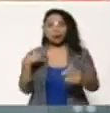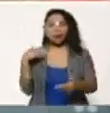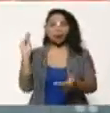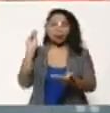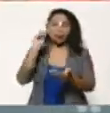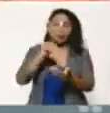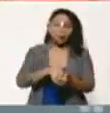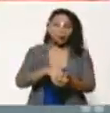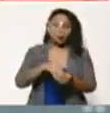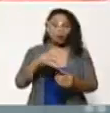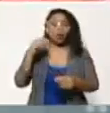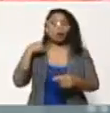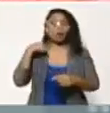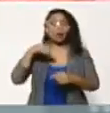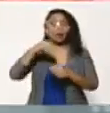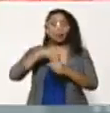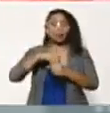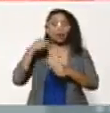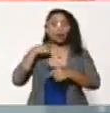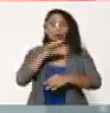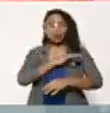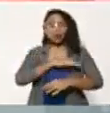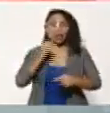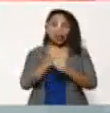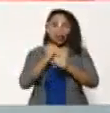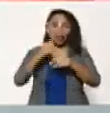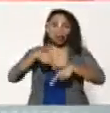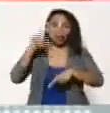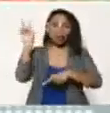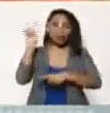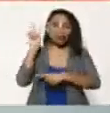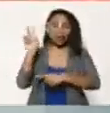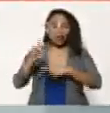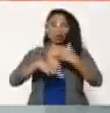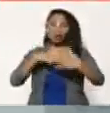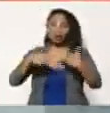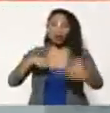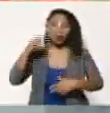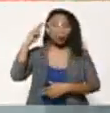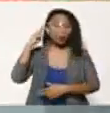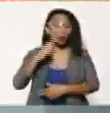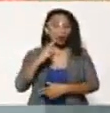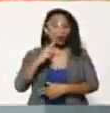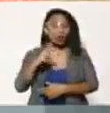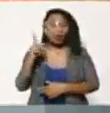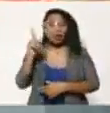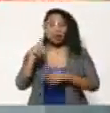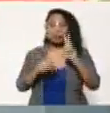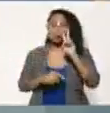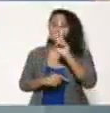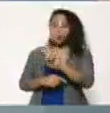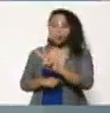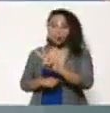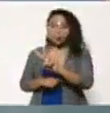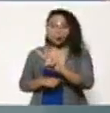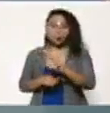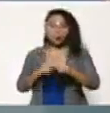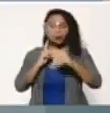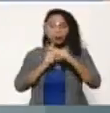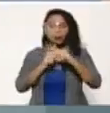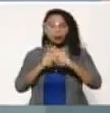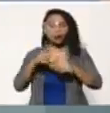sociedad para que trabajen por esta patria así que la revolución bolivariana que su visión con su visión